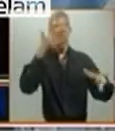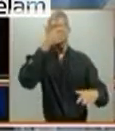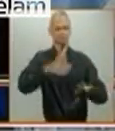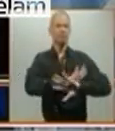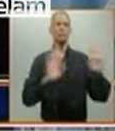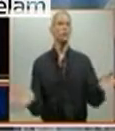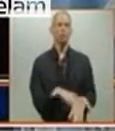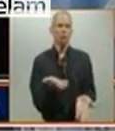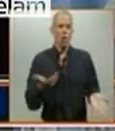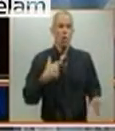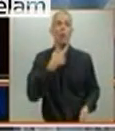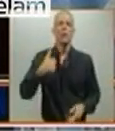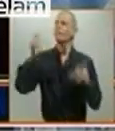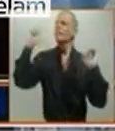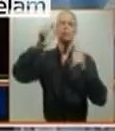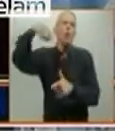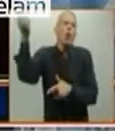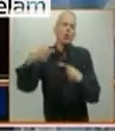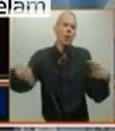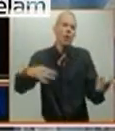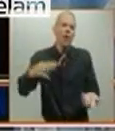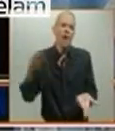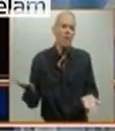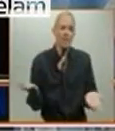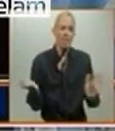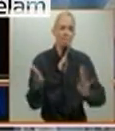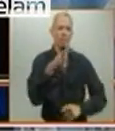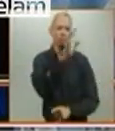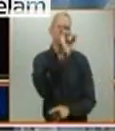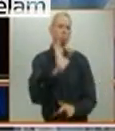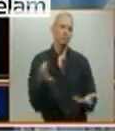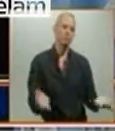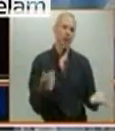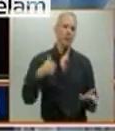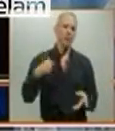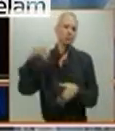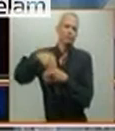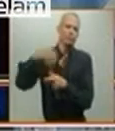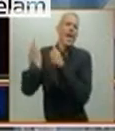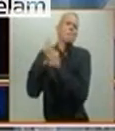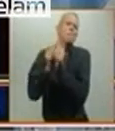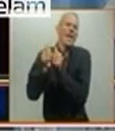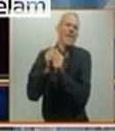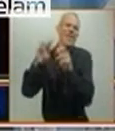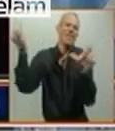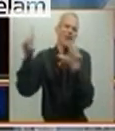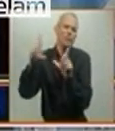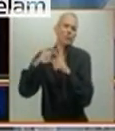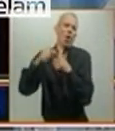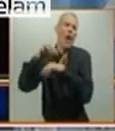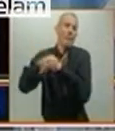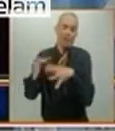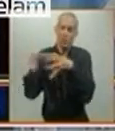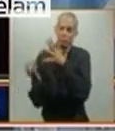porque quería disfrutar de otras cosas. Muchos sabrán, me metí en otras cosas de empresariales, de televisión, con